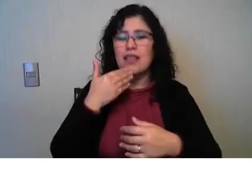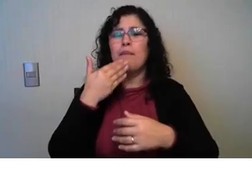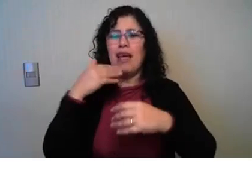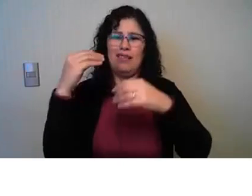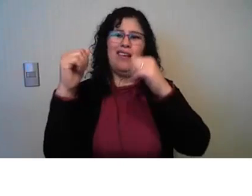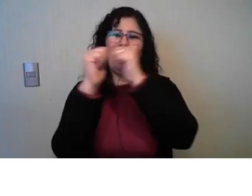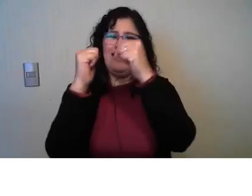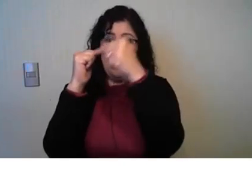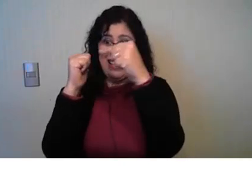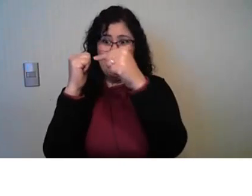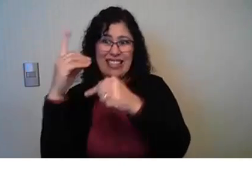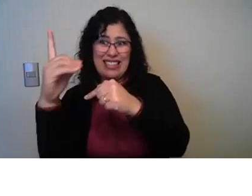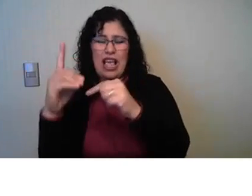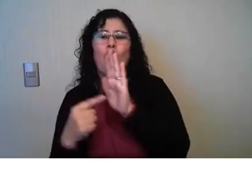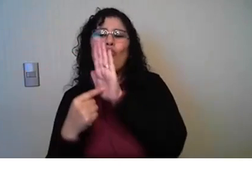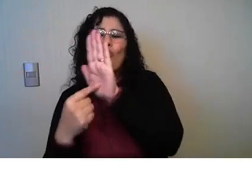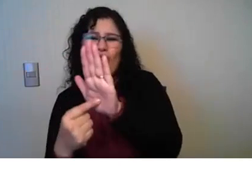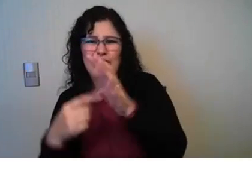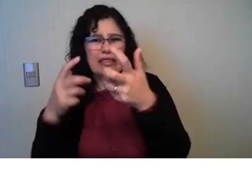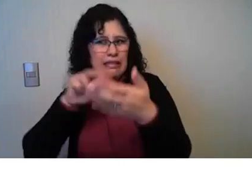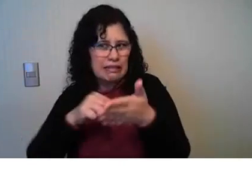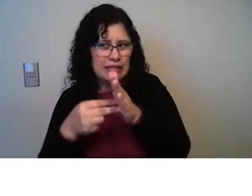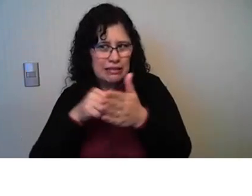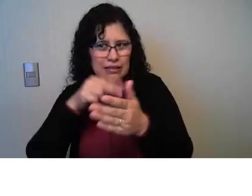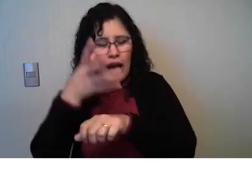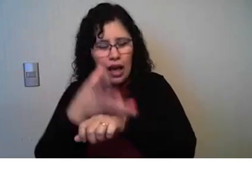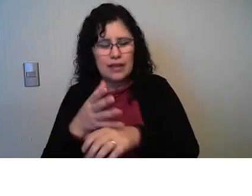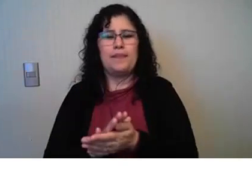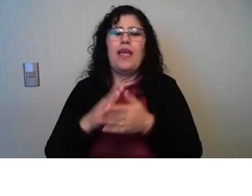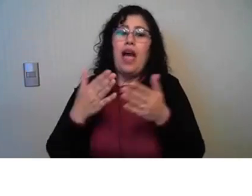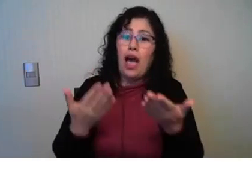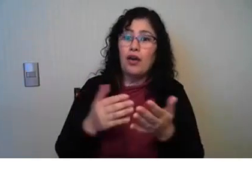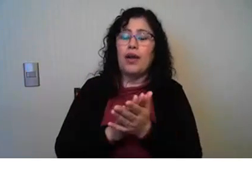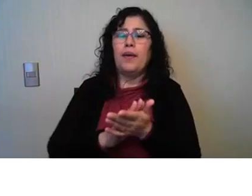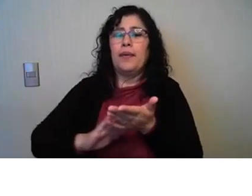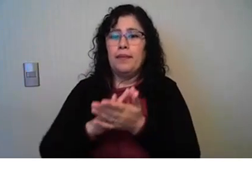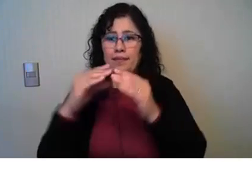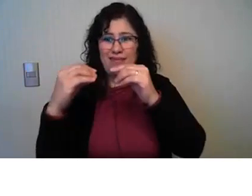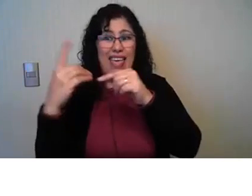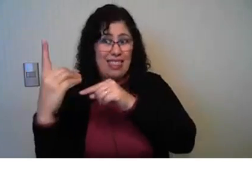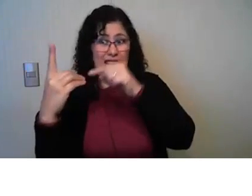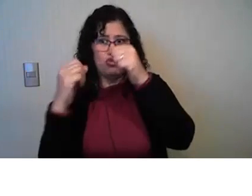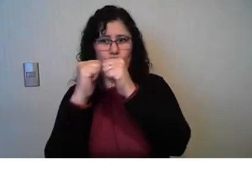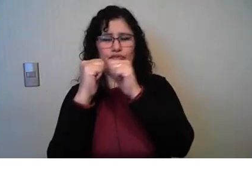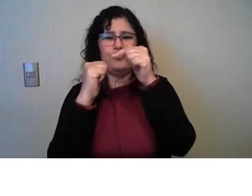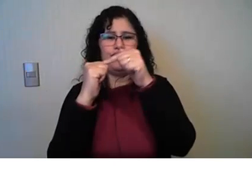Eso a diferencia de la corteza cerebral, que una alteración del hemisferio derecho va a provocar ciertos